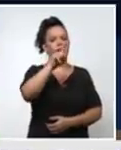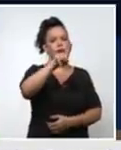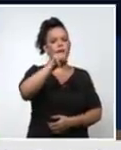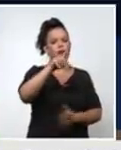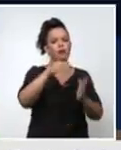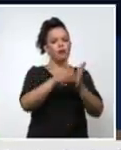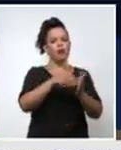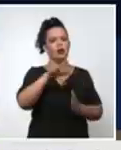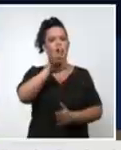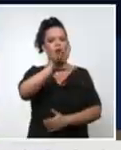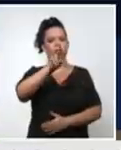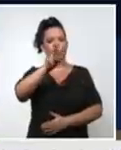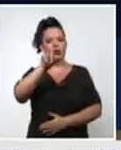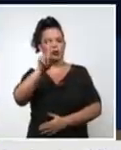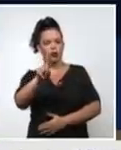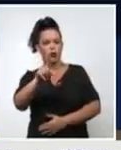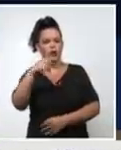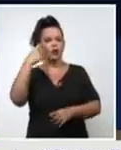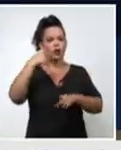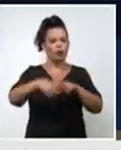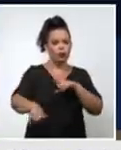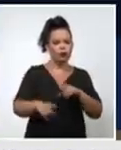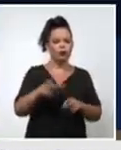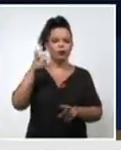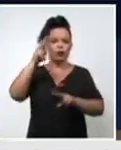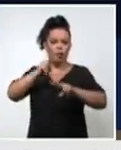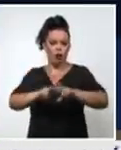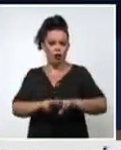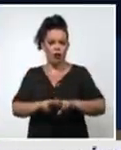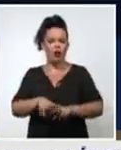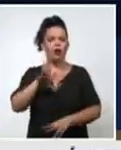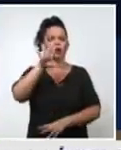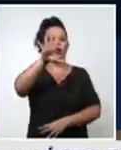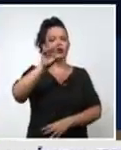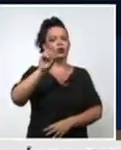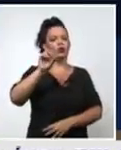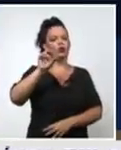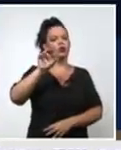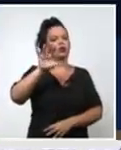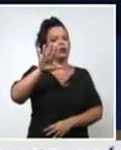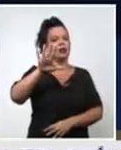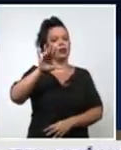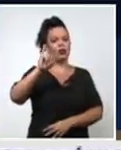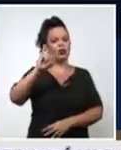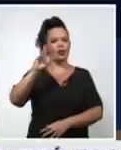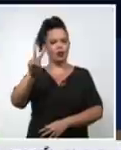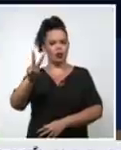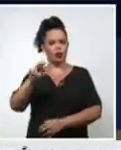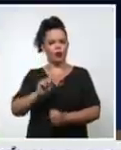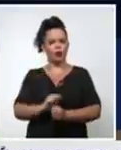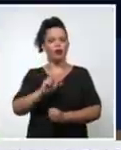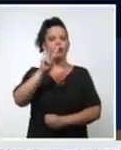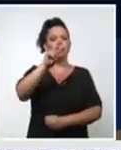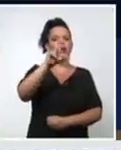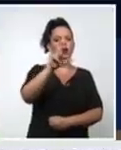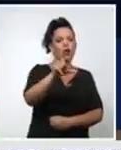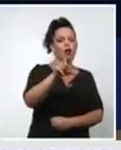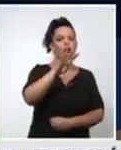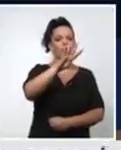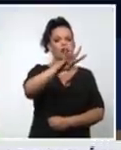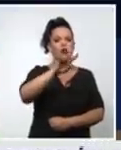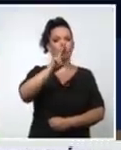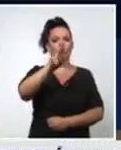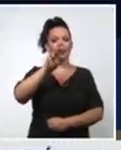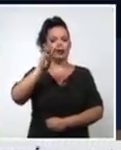Higiene, Epidemiología y Microbiología de La Habana, 562, el de Villa Clara, 423,